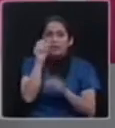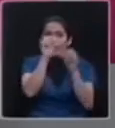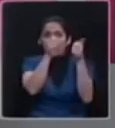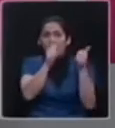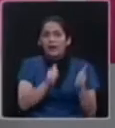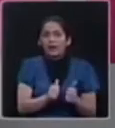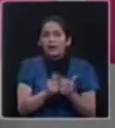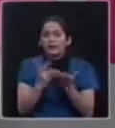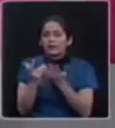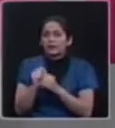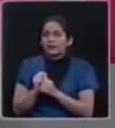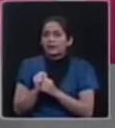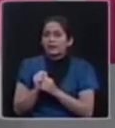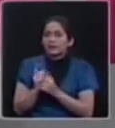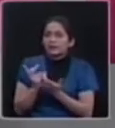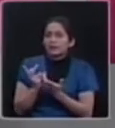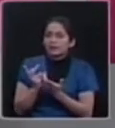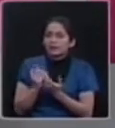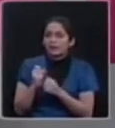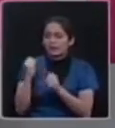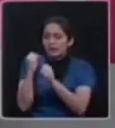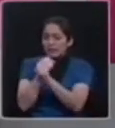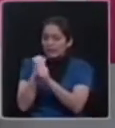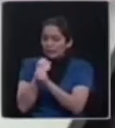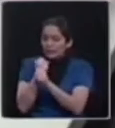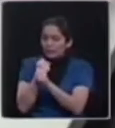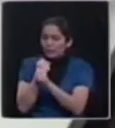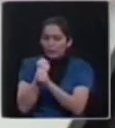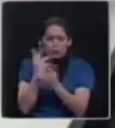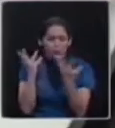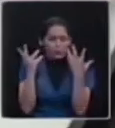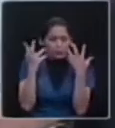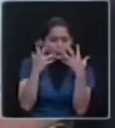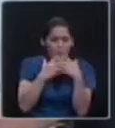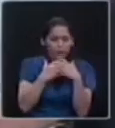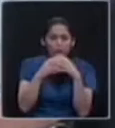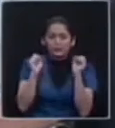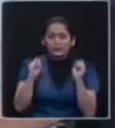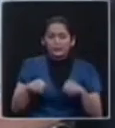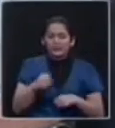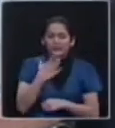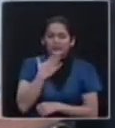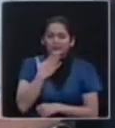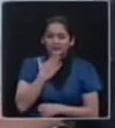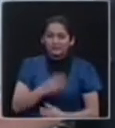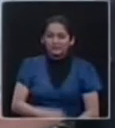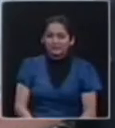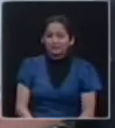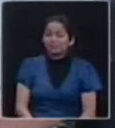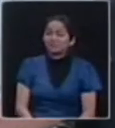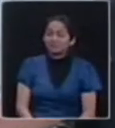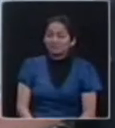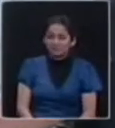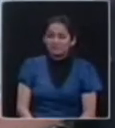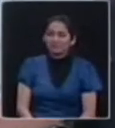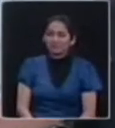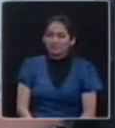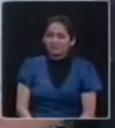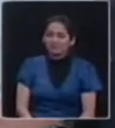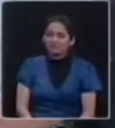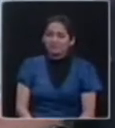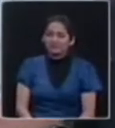la creación de un modelo económico alternativo? Esa es la pregunta del millón, ¿no? Es una pregunta clave,